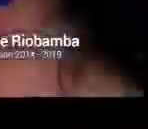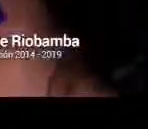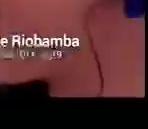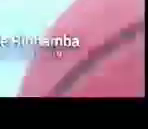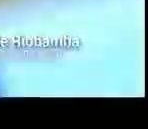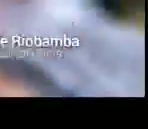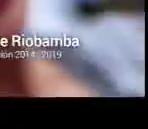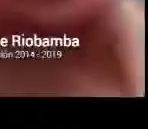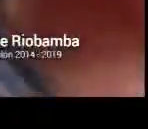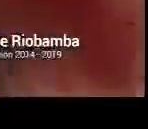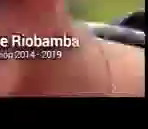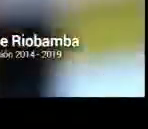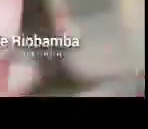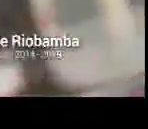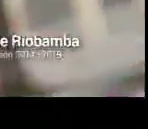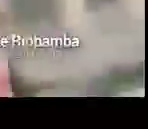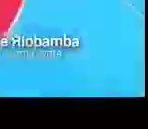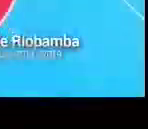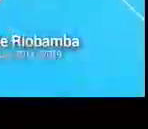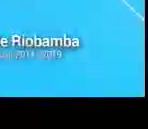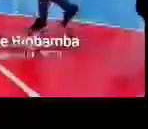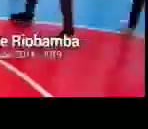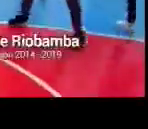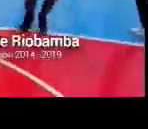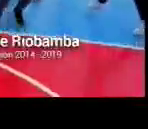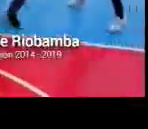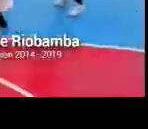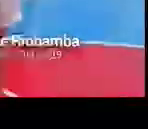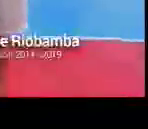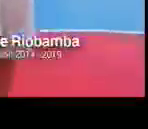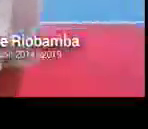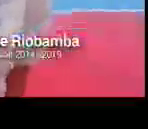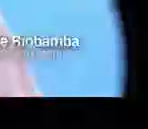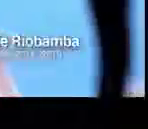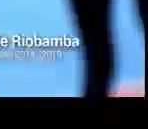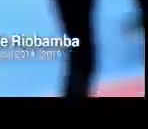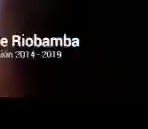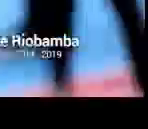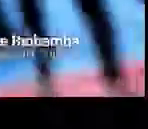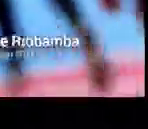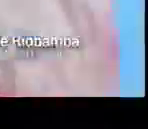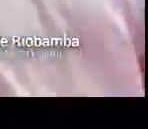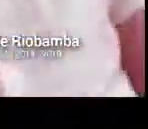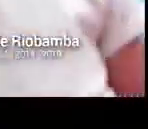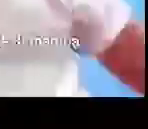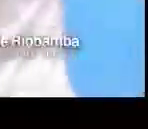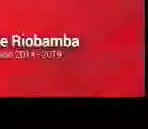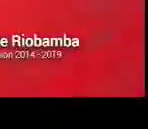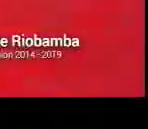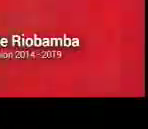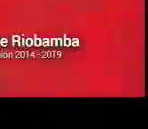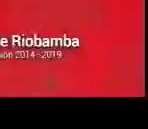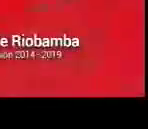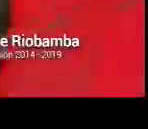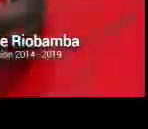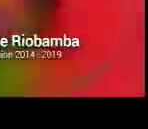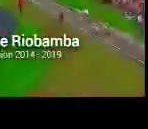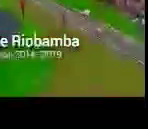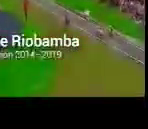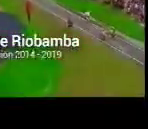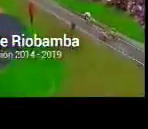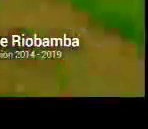Canchas deportivas modernas, áreas alegres. La salud y el deporte de Riobamba primero. Más de 40 parques en